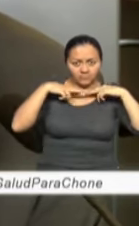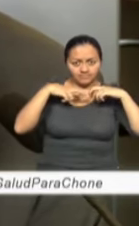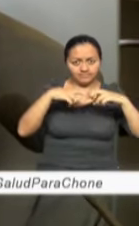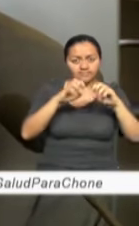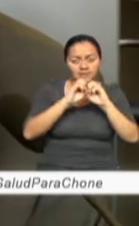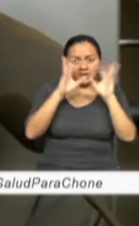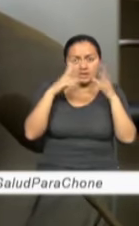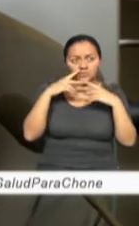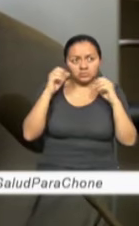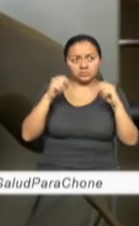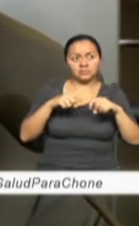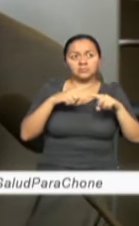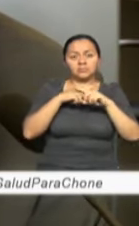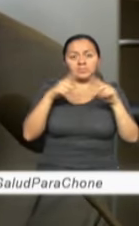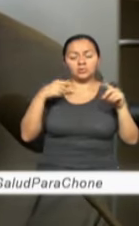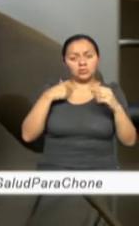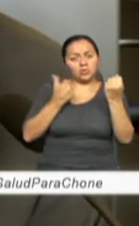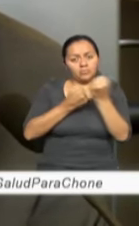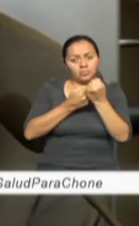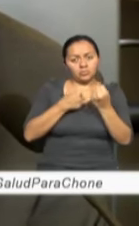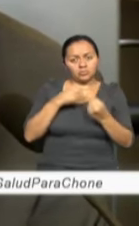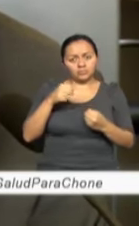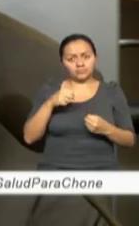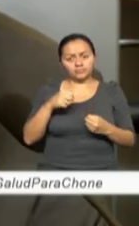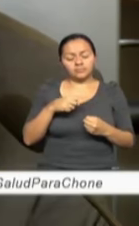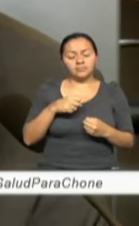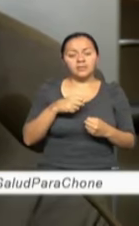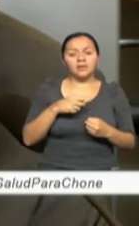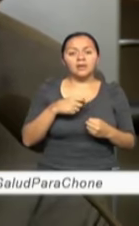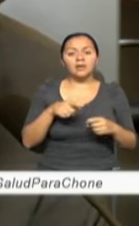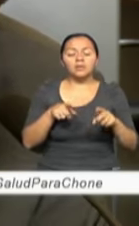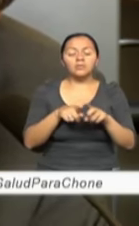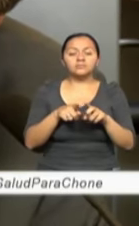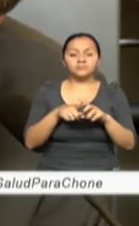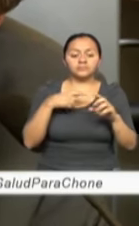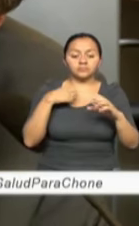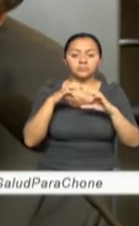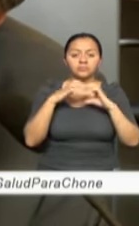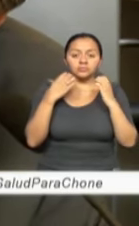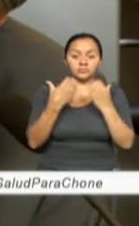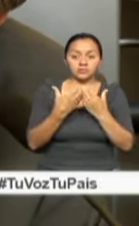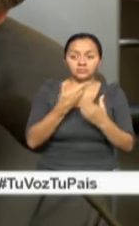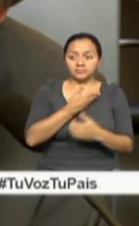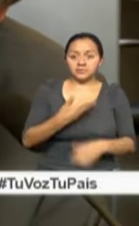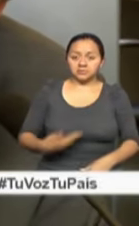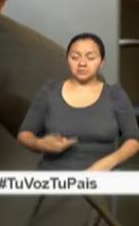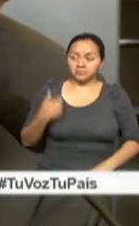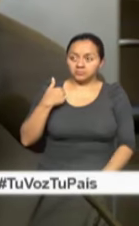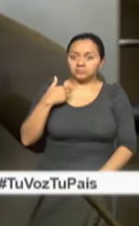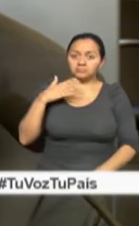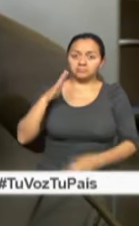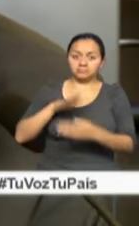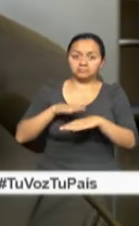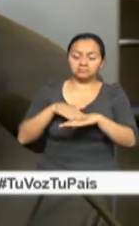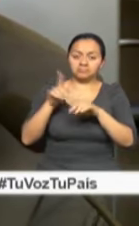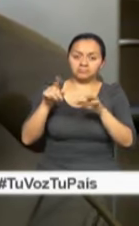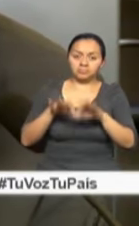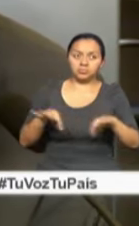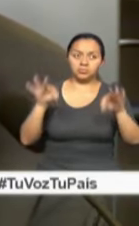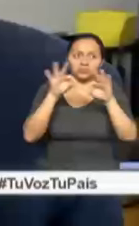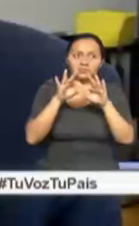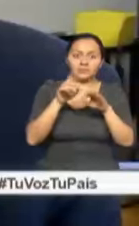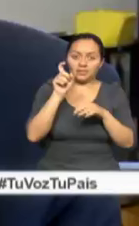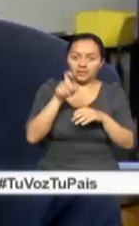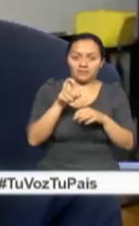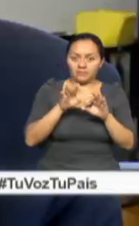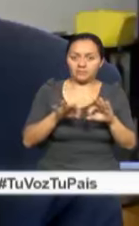al igual que el de Betty, sin duda alguna, y siendo así, la Comisión, bajo su presidencia, sabrá hacer las cosas como deben ser, como deben